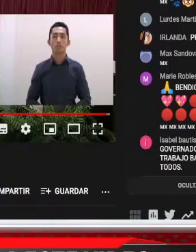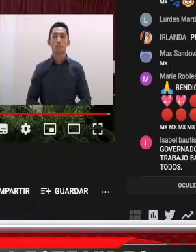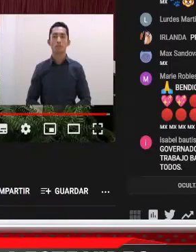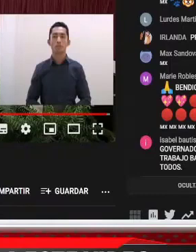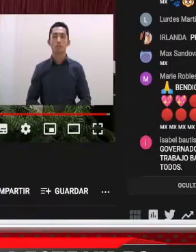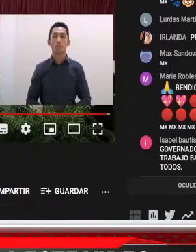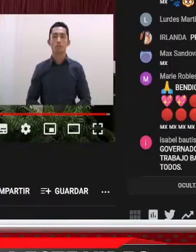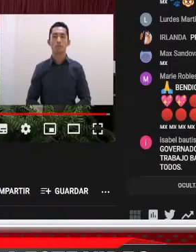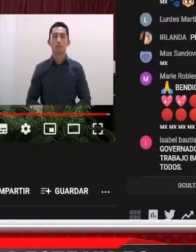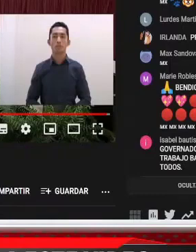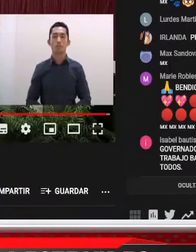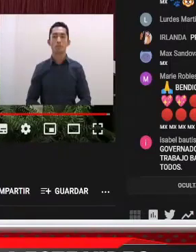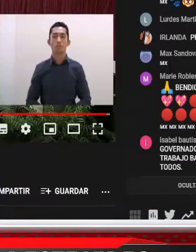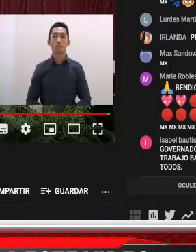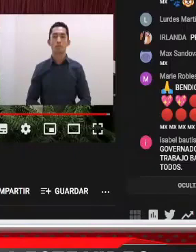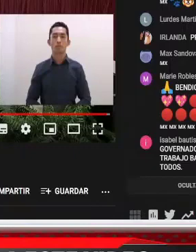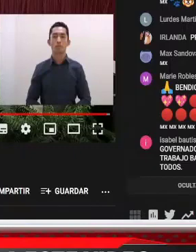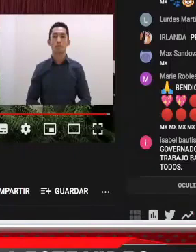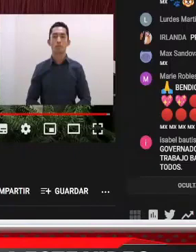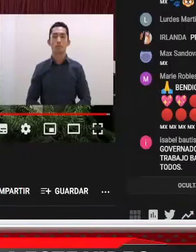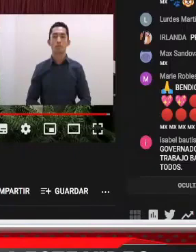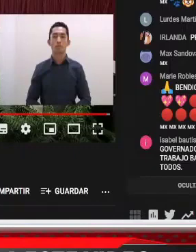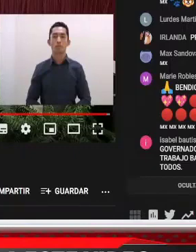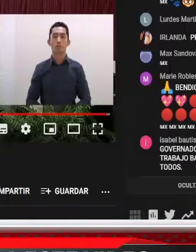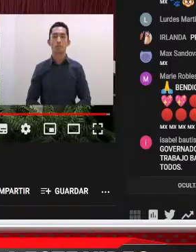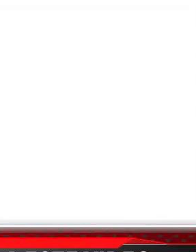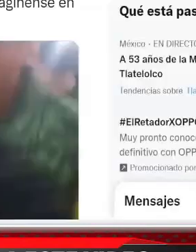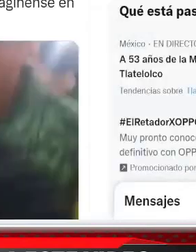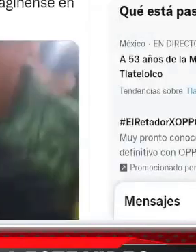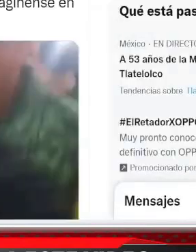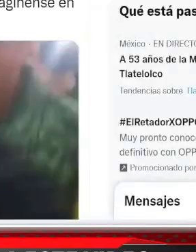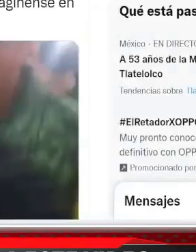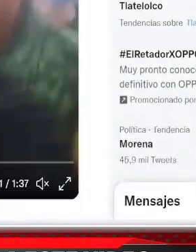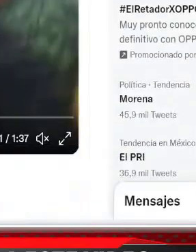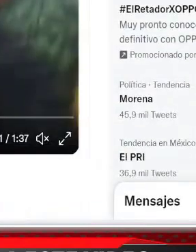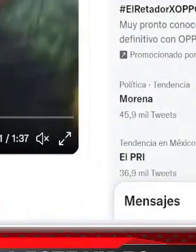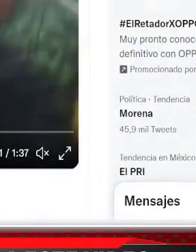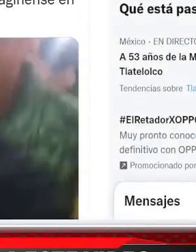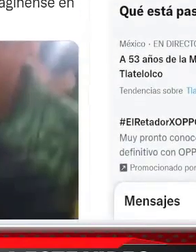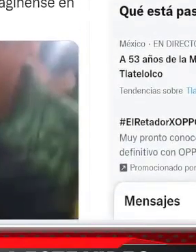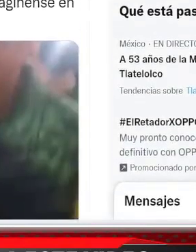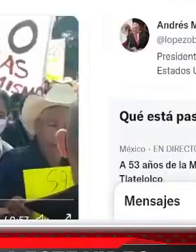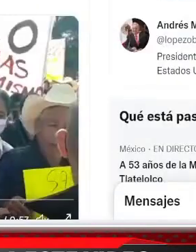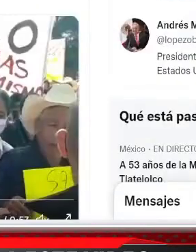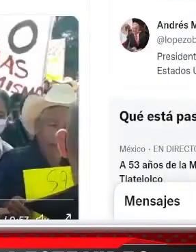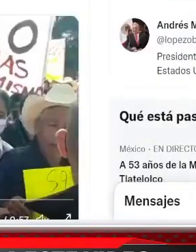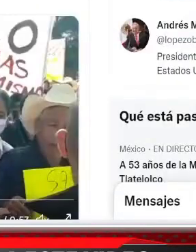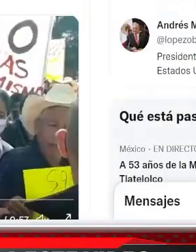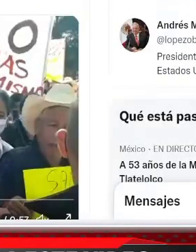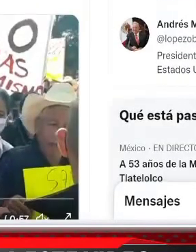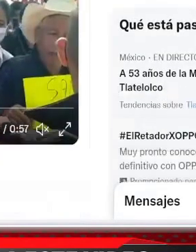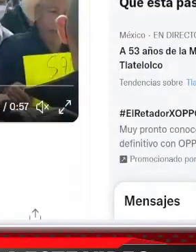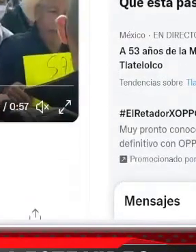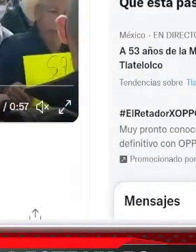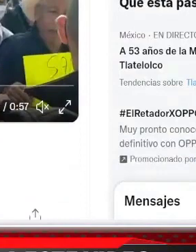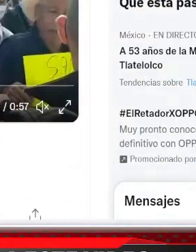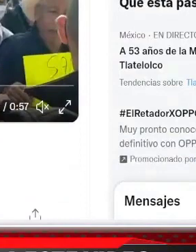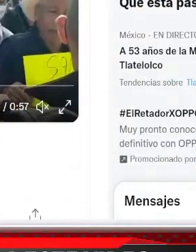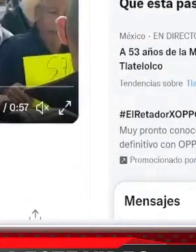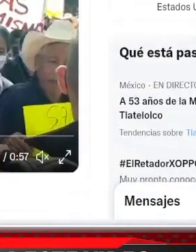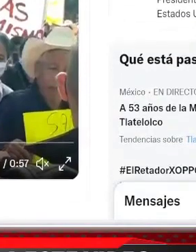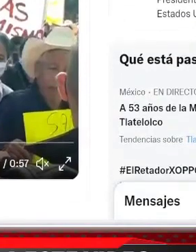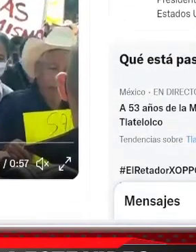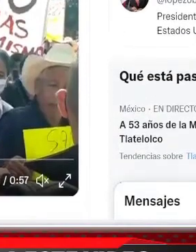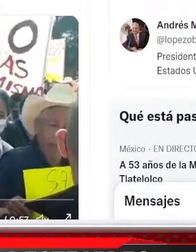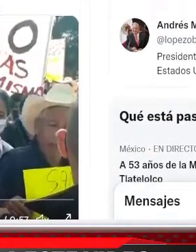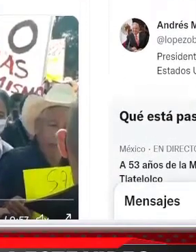los medios de comunicación, que de hecho también hay una parte en donde una persona lo menciona, aquí está, miren,